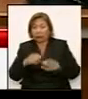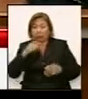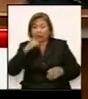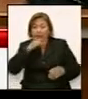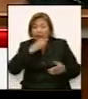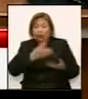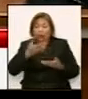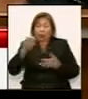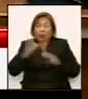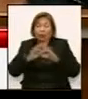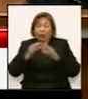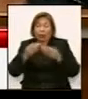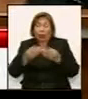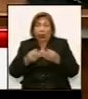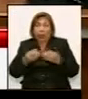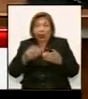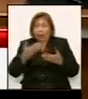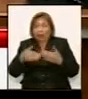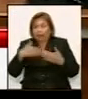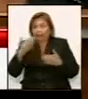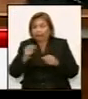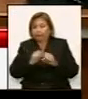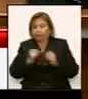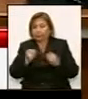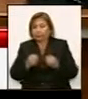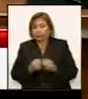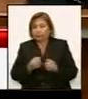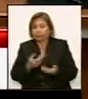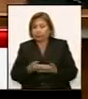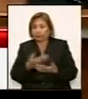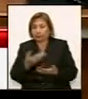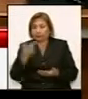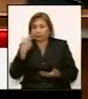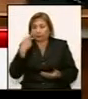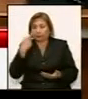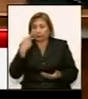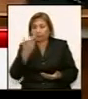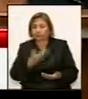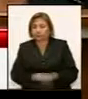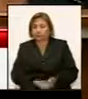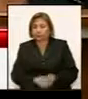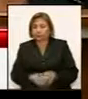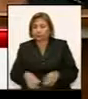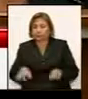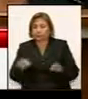y familia a la siguiente sesión para que también puedan conocer este es importante